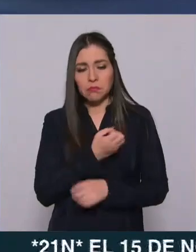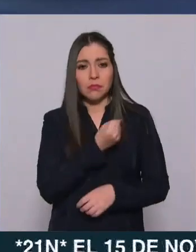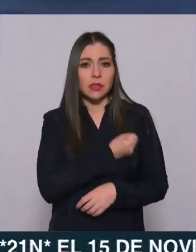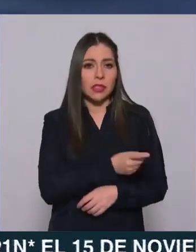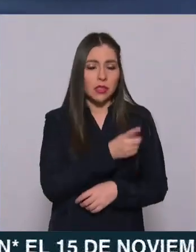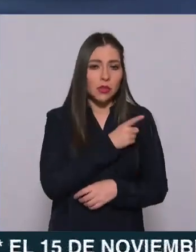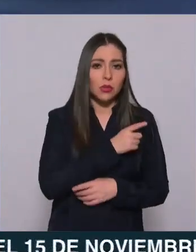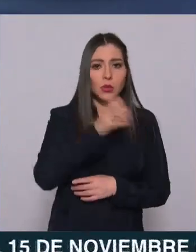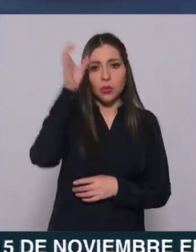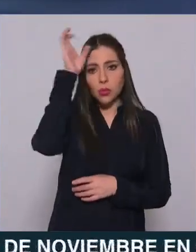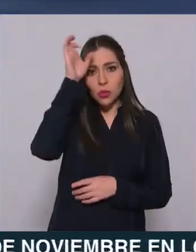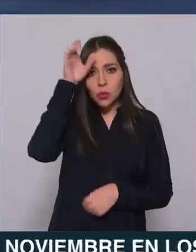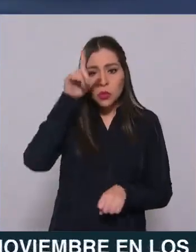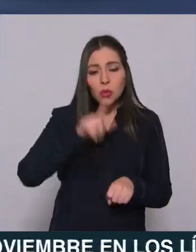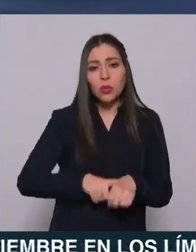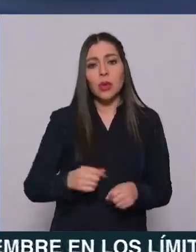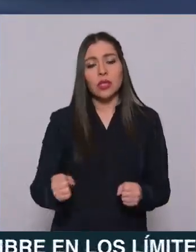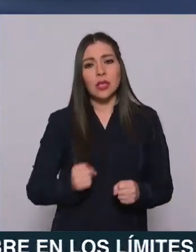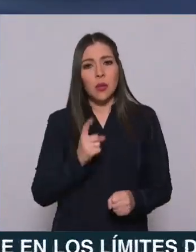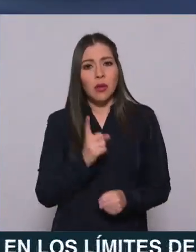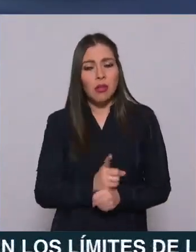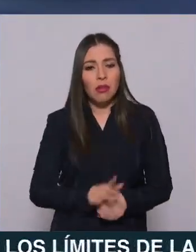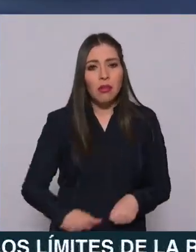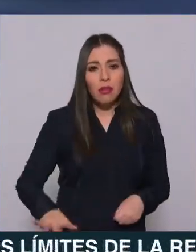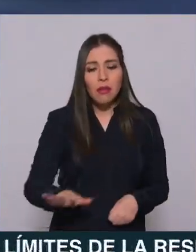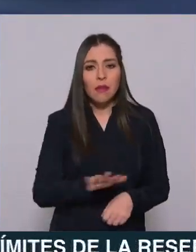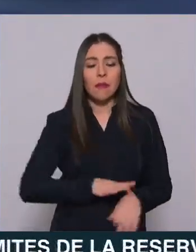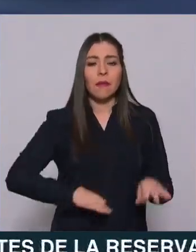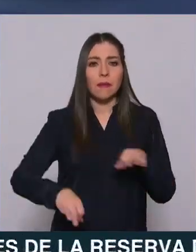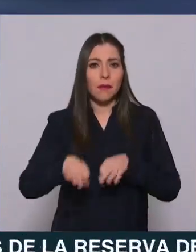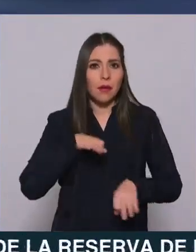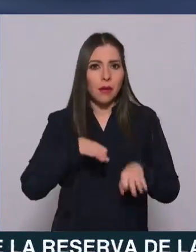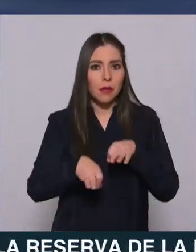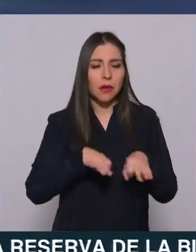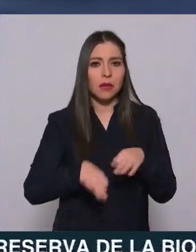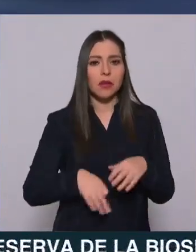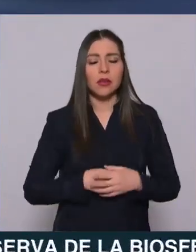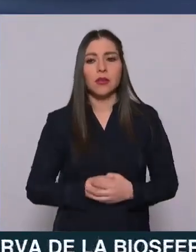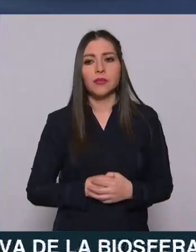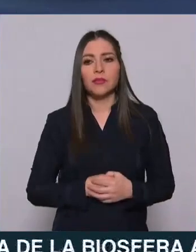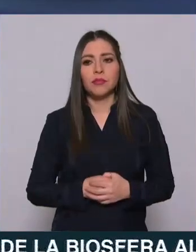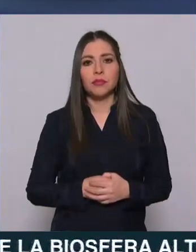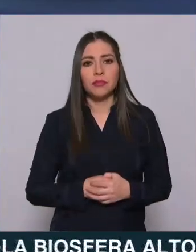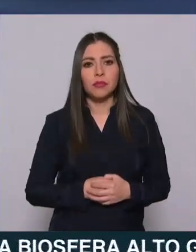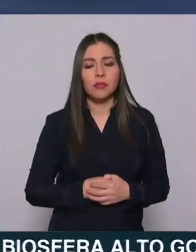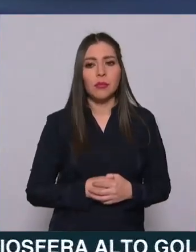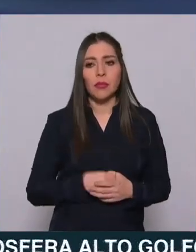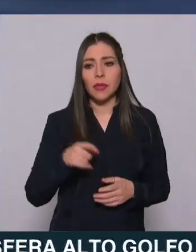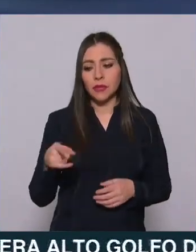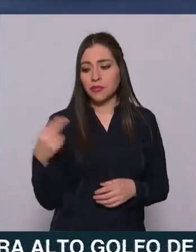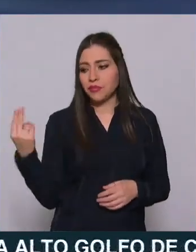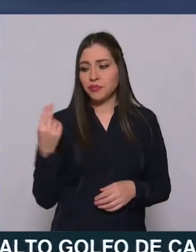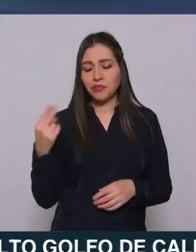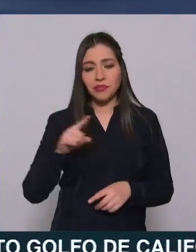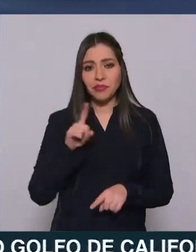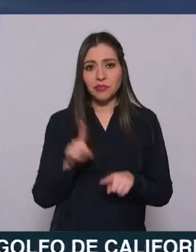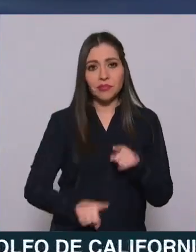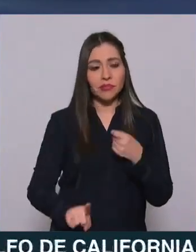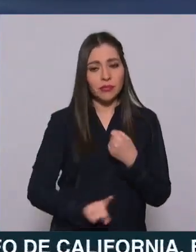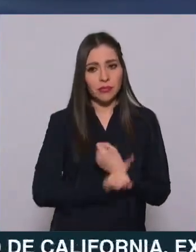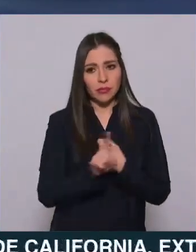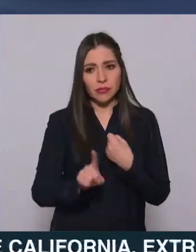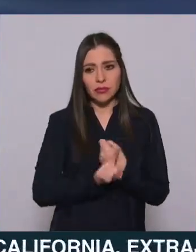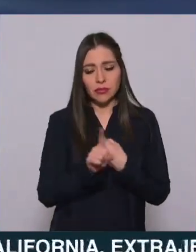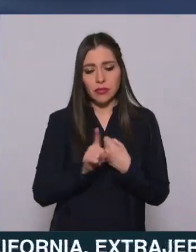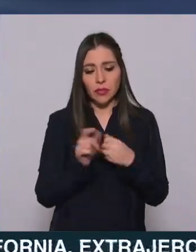cultura, de trabajo incluso, y que tiene que resolverse de manera interdisciplinaria e